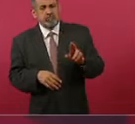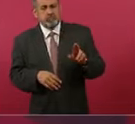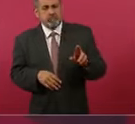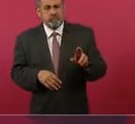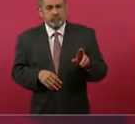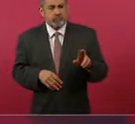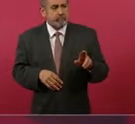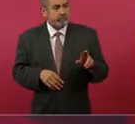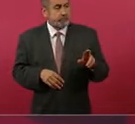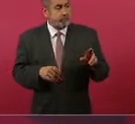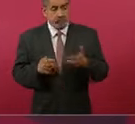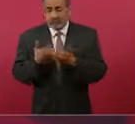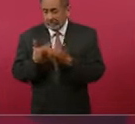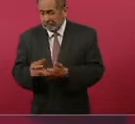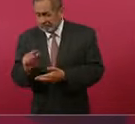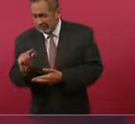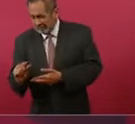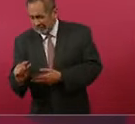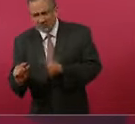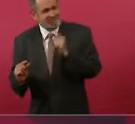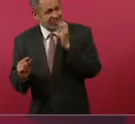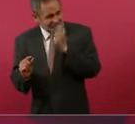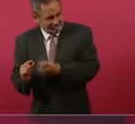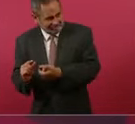con lo que nos dejaron.